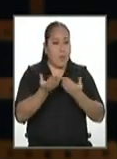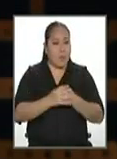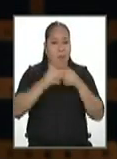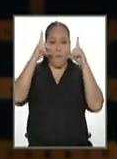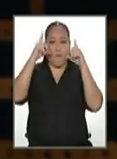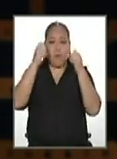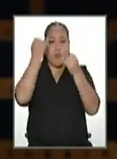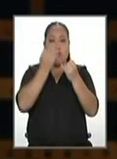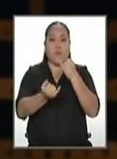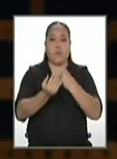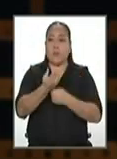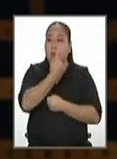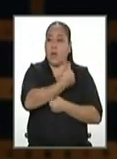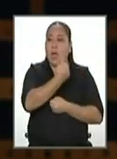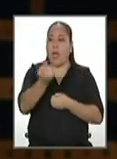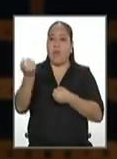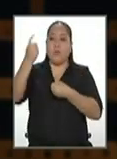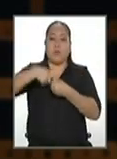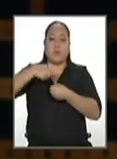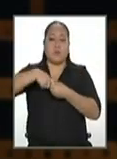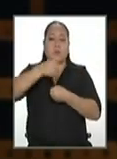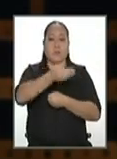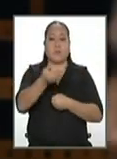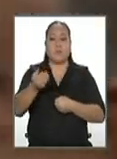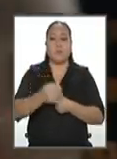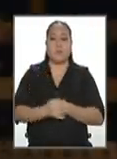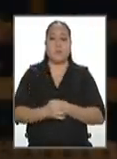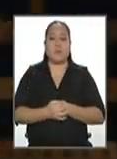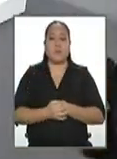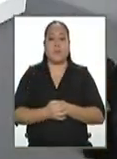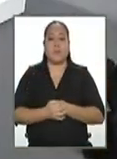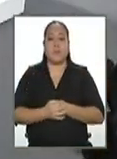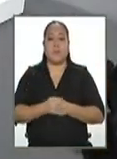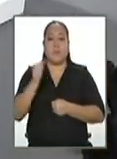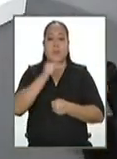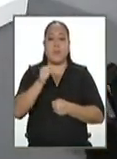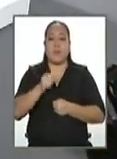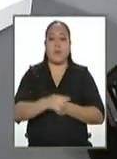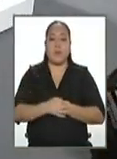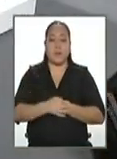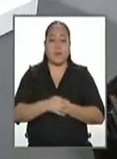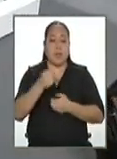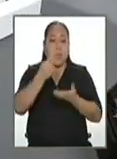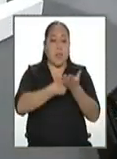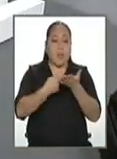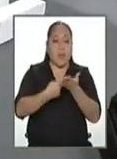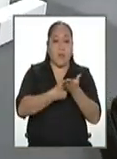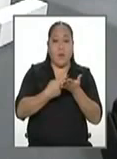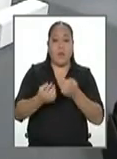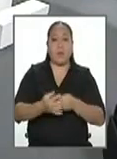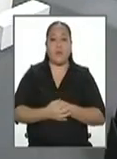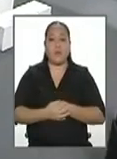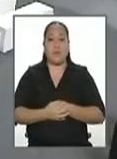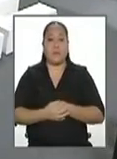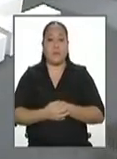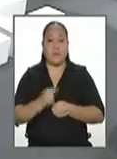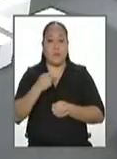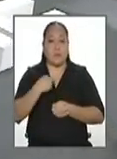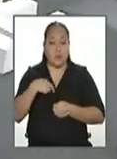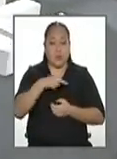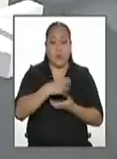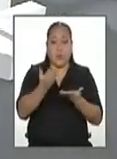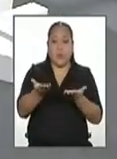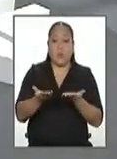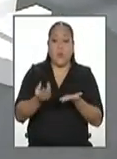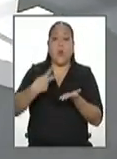foto final a los participantes de esta contienda, de este debate. Les invitamos a